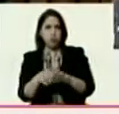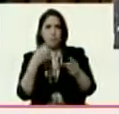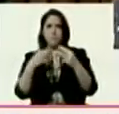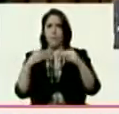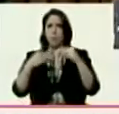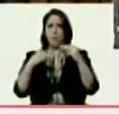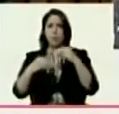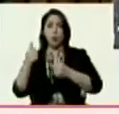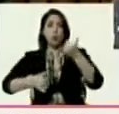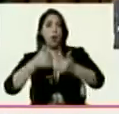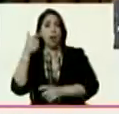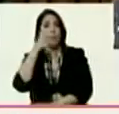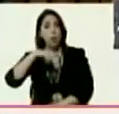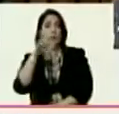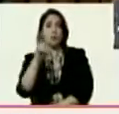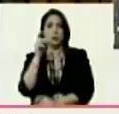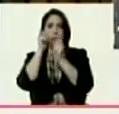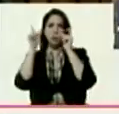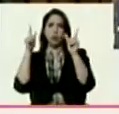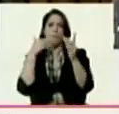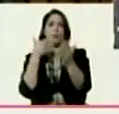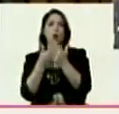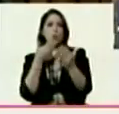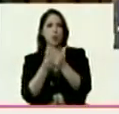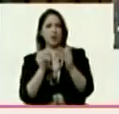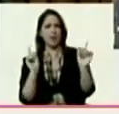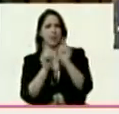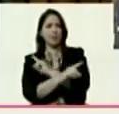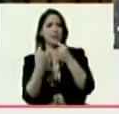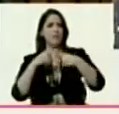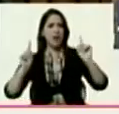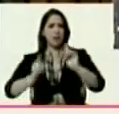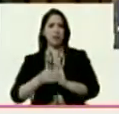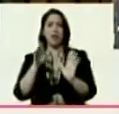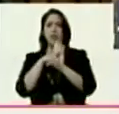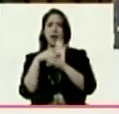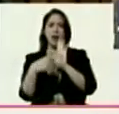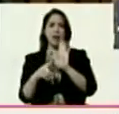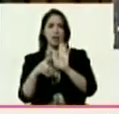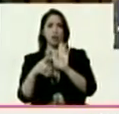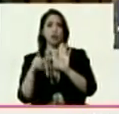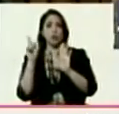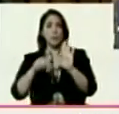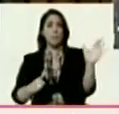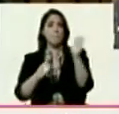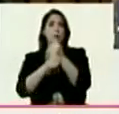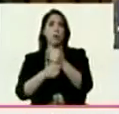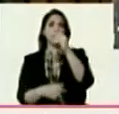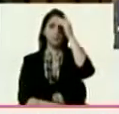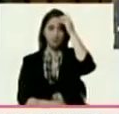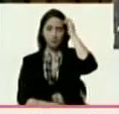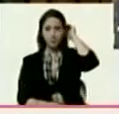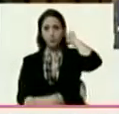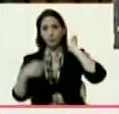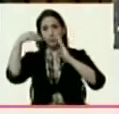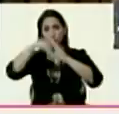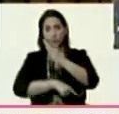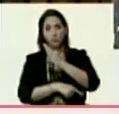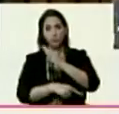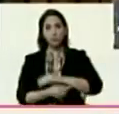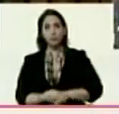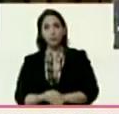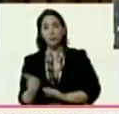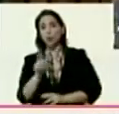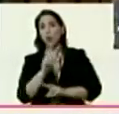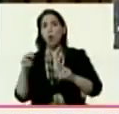el venezolano es sorprendido con propuestas contrarias a derecho, consiguiendo tan solo profundizar la